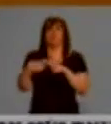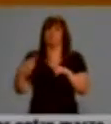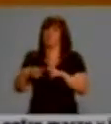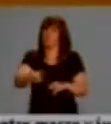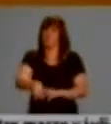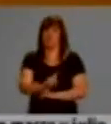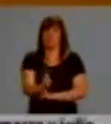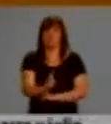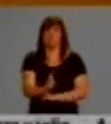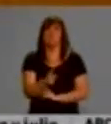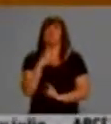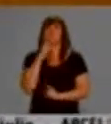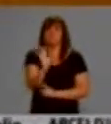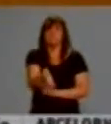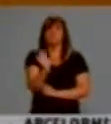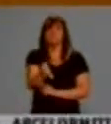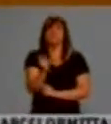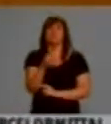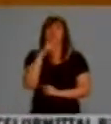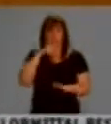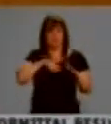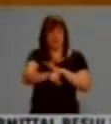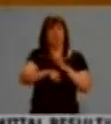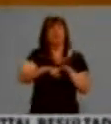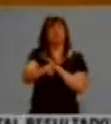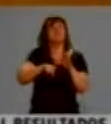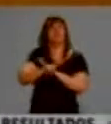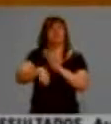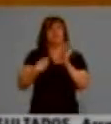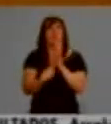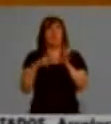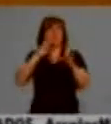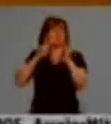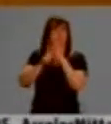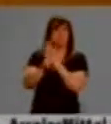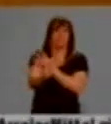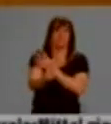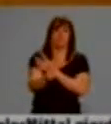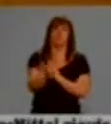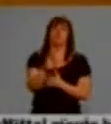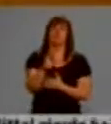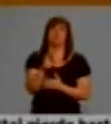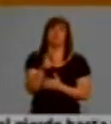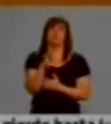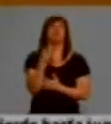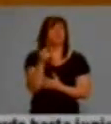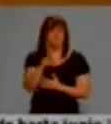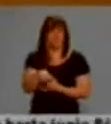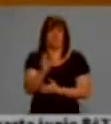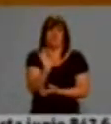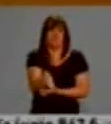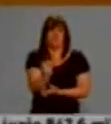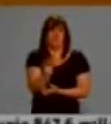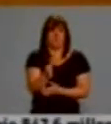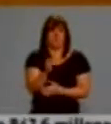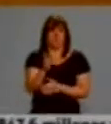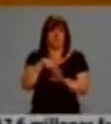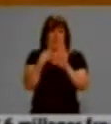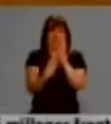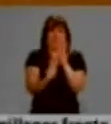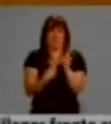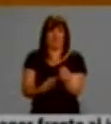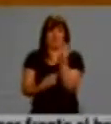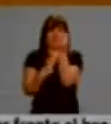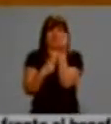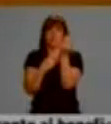políticos. Es cierto que estamos tramitando una ley de transparencia. Tan cierto que esa ley de transparencia, ha